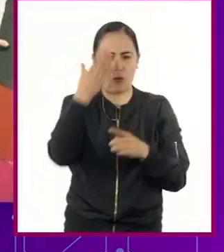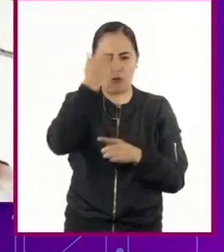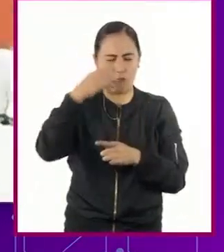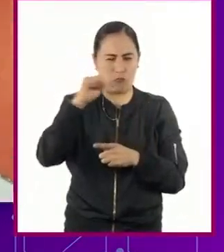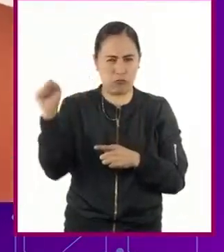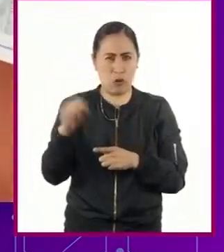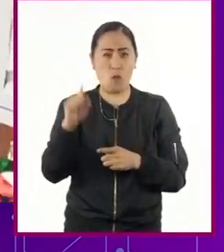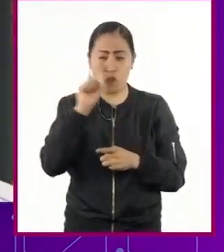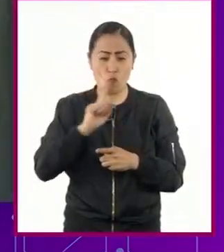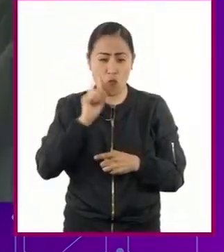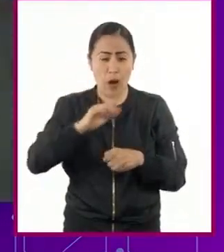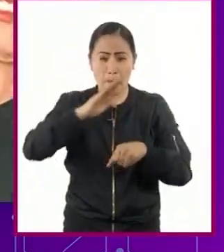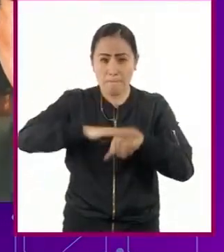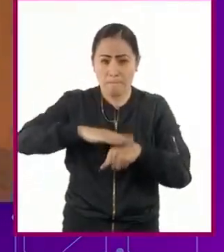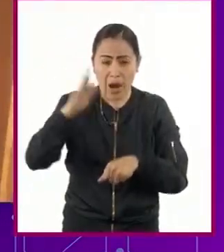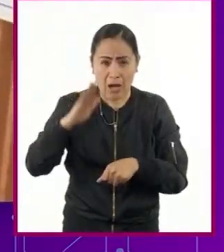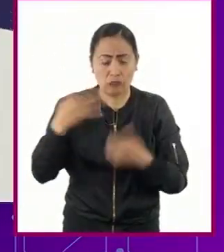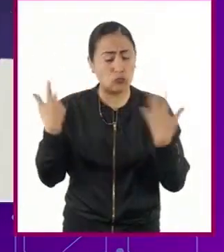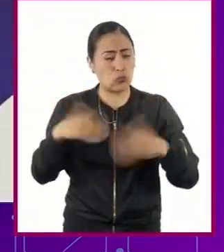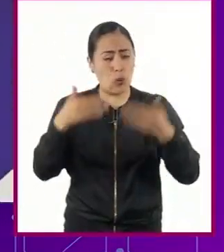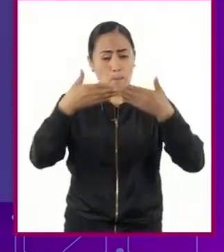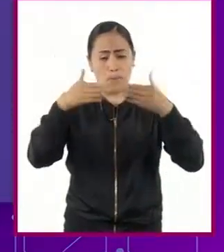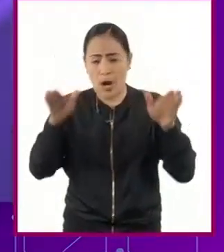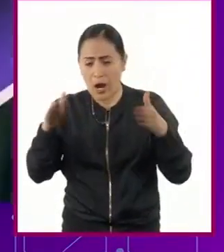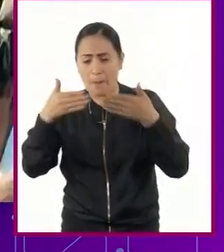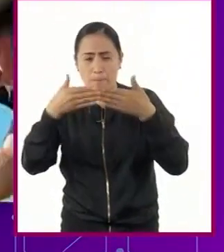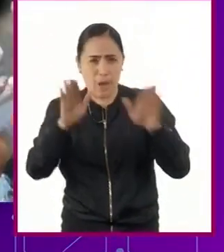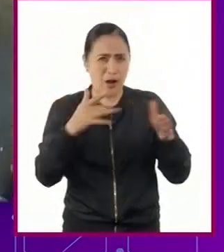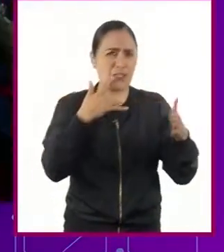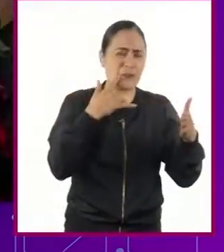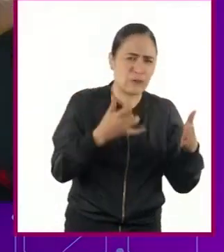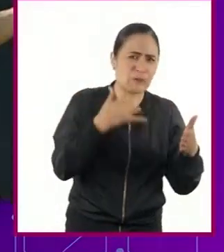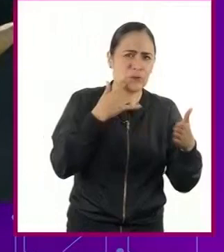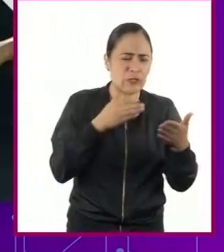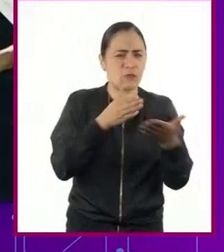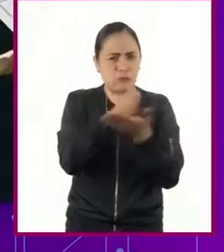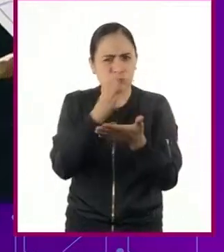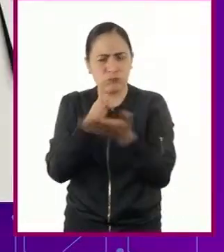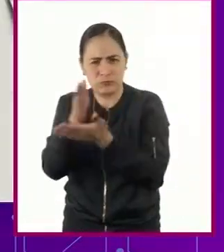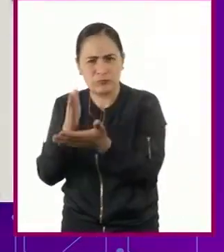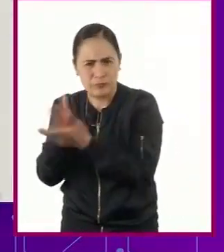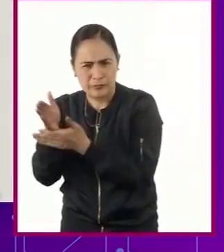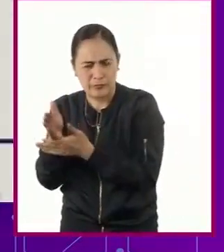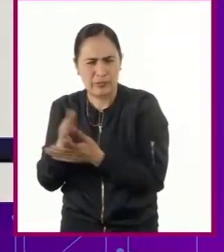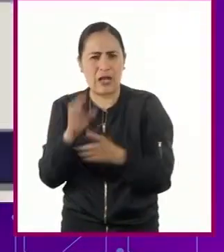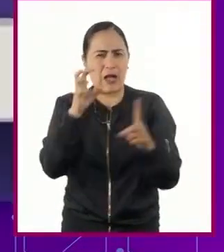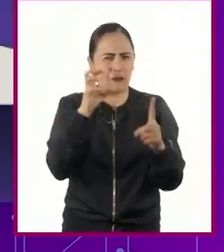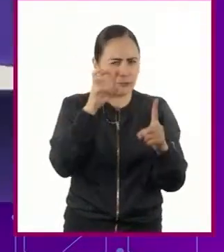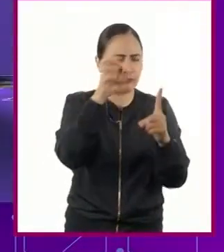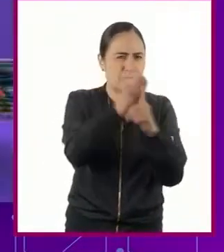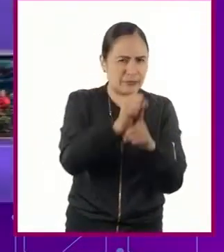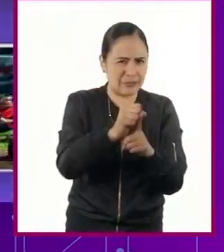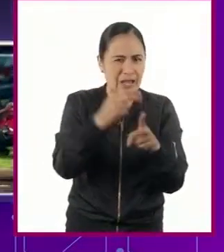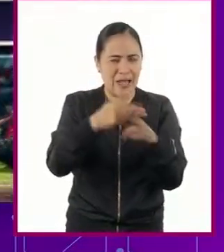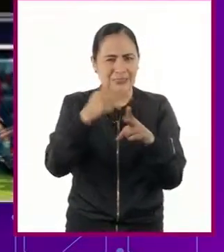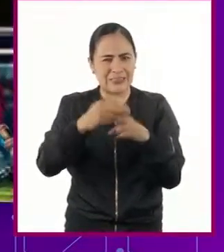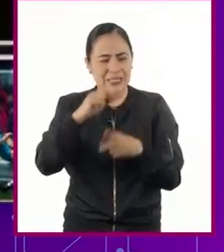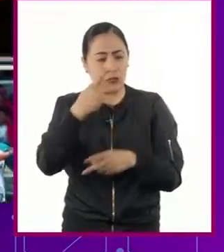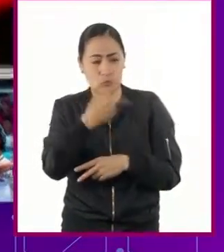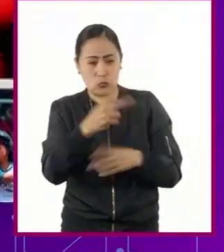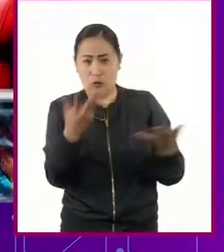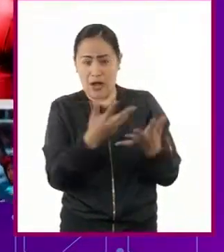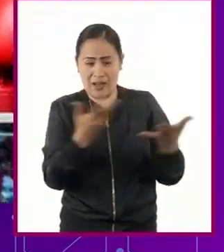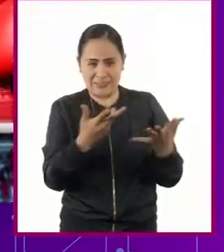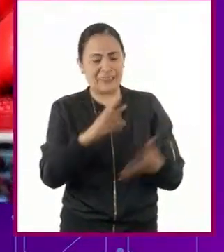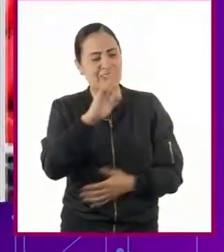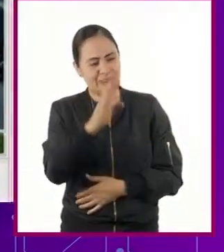muchas otras mujeres se han abierto paso en su época y en diferentes áreas, alcanzando el reconocimiento de sus logros,